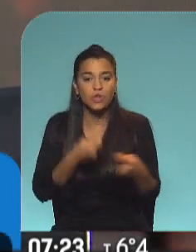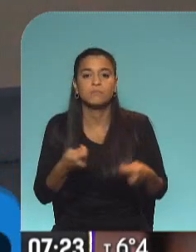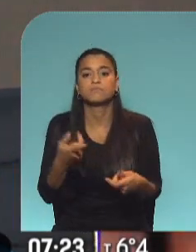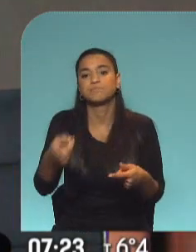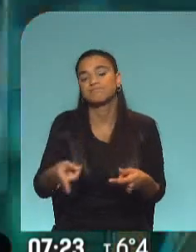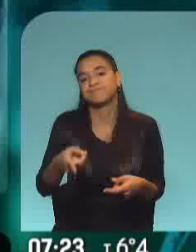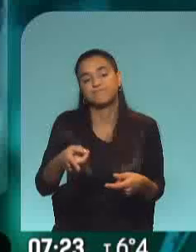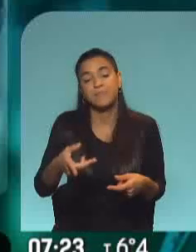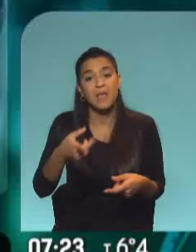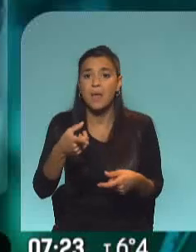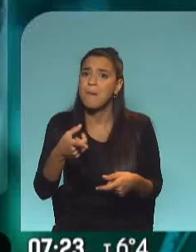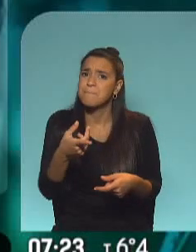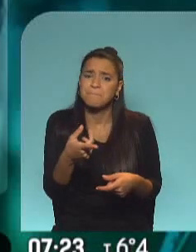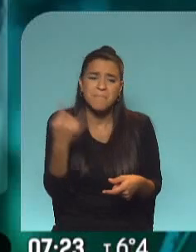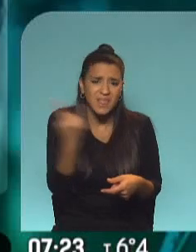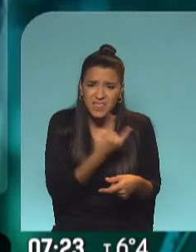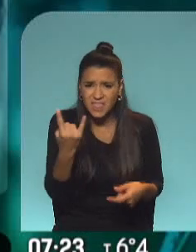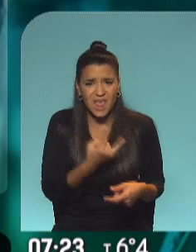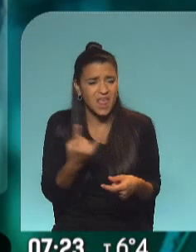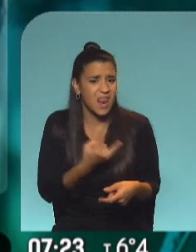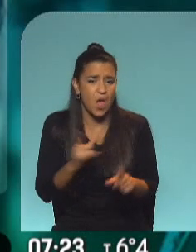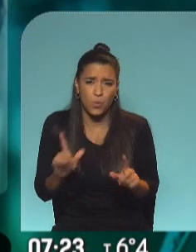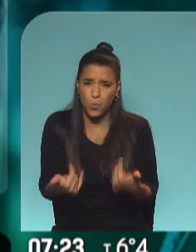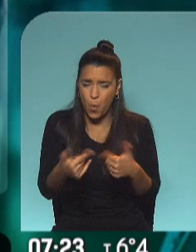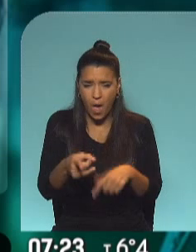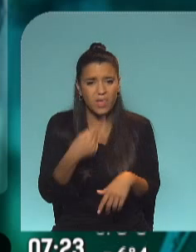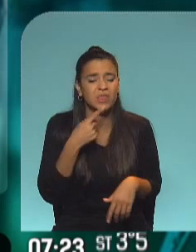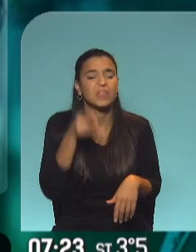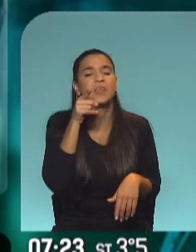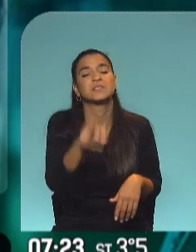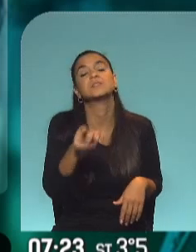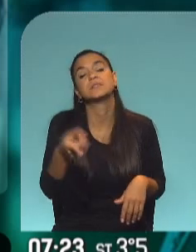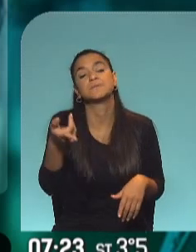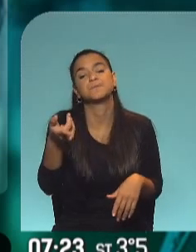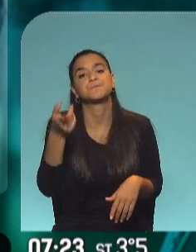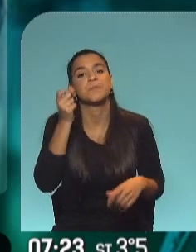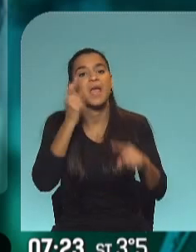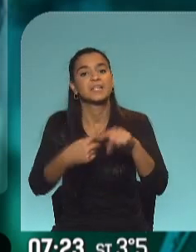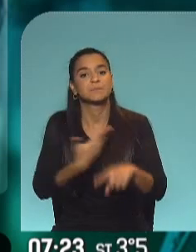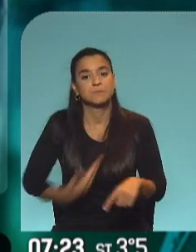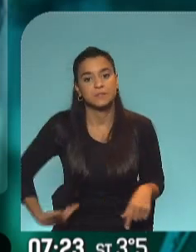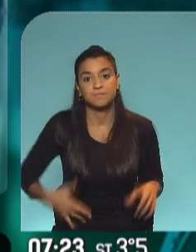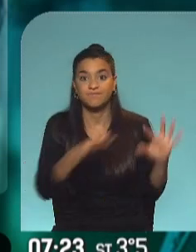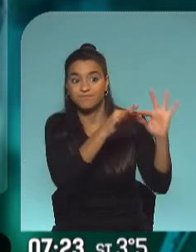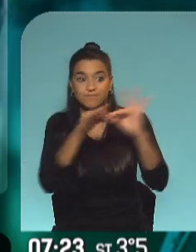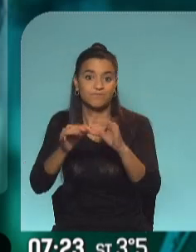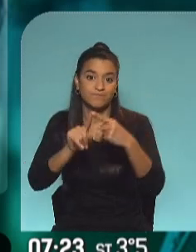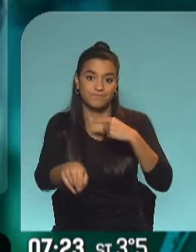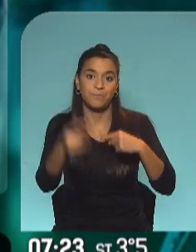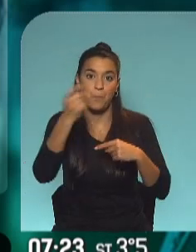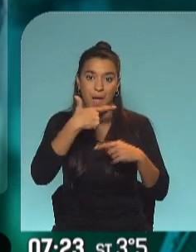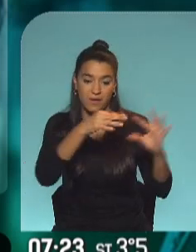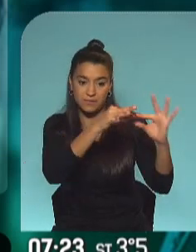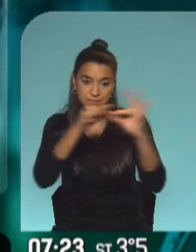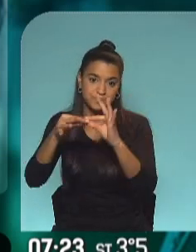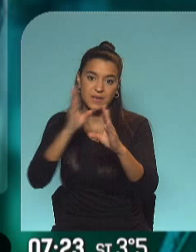cuánta mentira, cuánto cinismo, decía la expresidenta de la Nación, vinculando directamente a Mauricio Macri